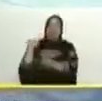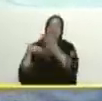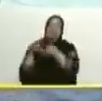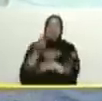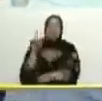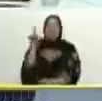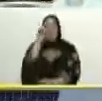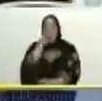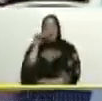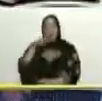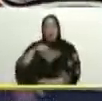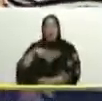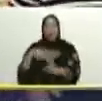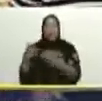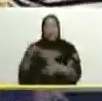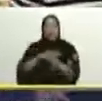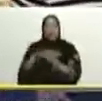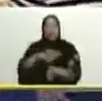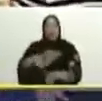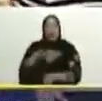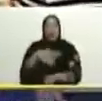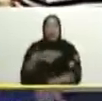hoy? ¿Dónde están?